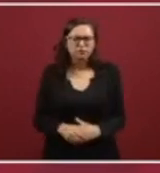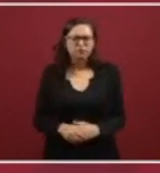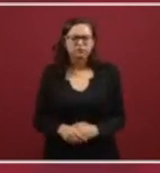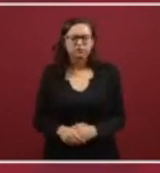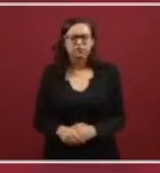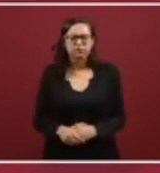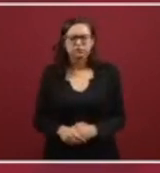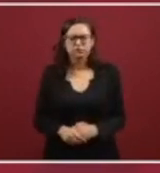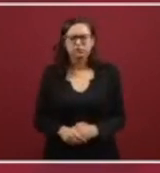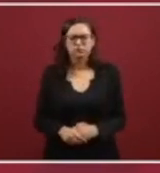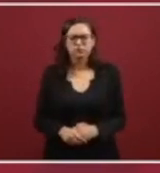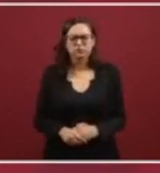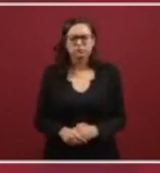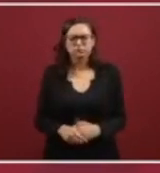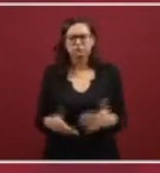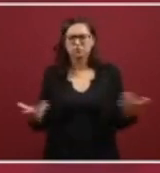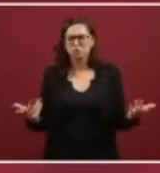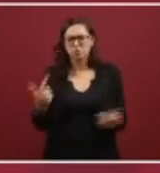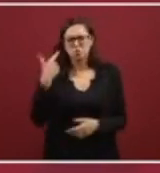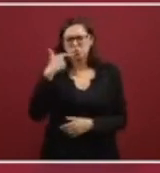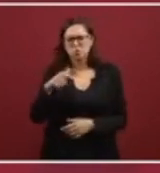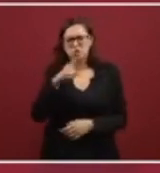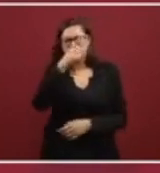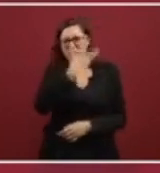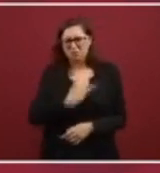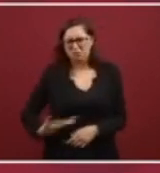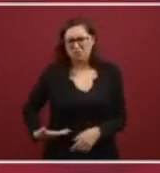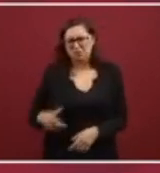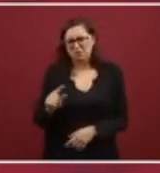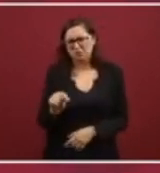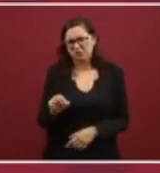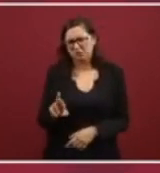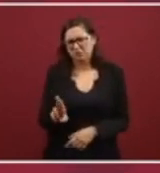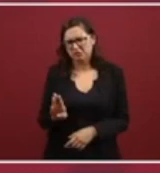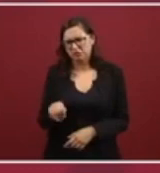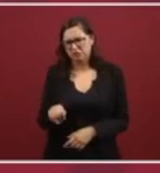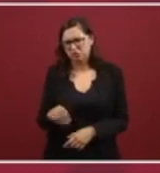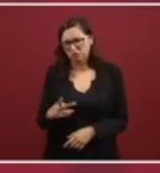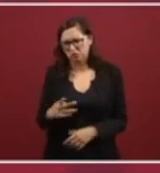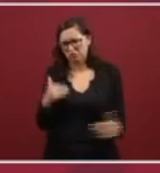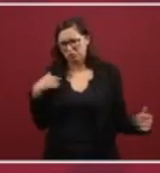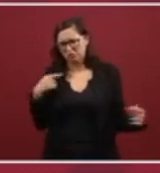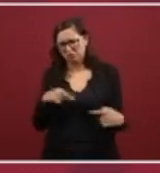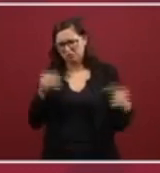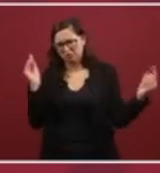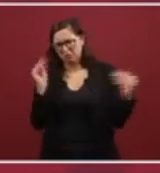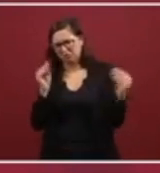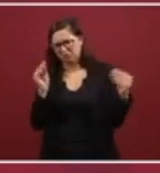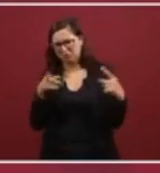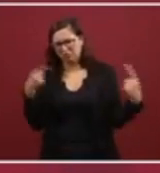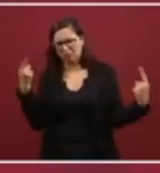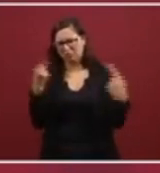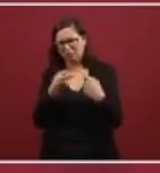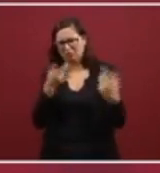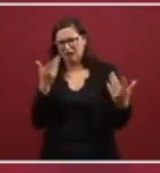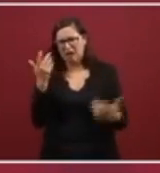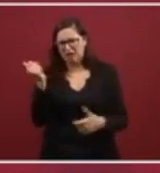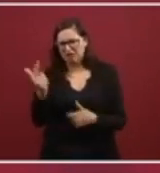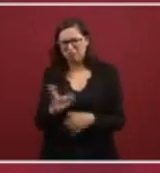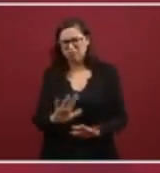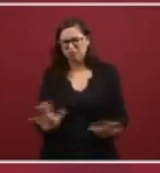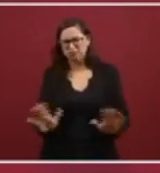y no quisiera de ninguna manera entrar en una controversia con el presidente Trump. Nosotros ya estamos en la ejecución, en la implementación de las medidas. Ese